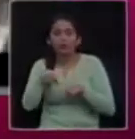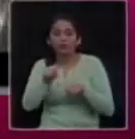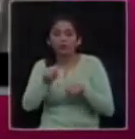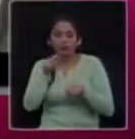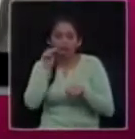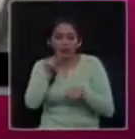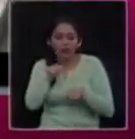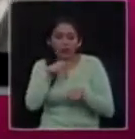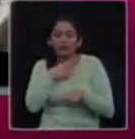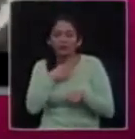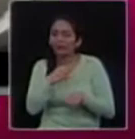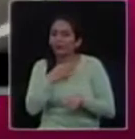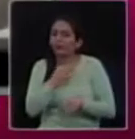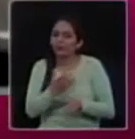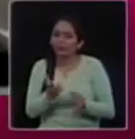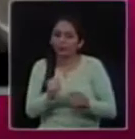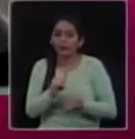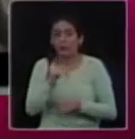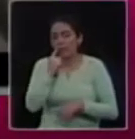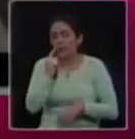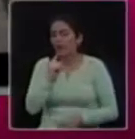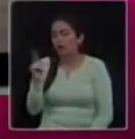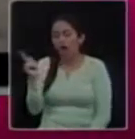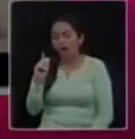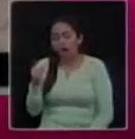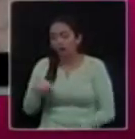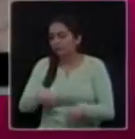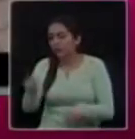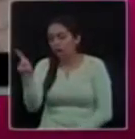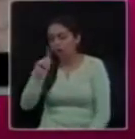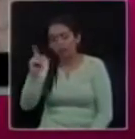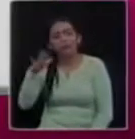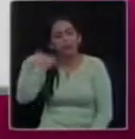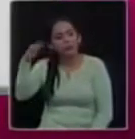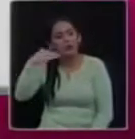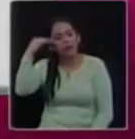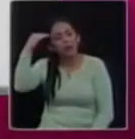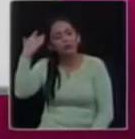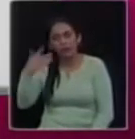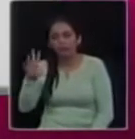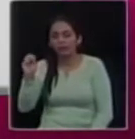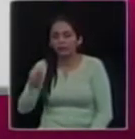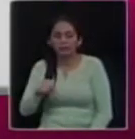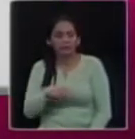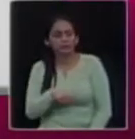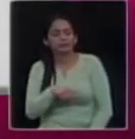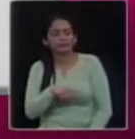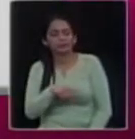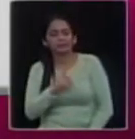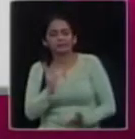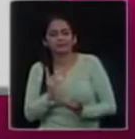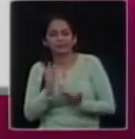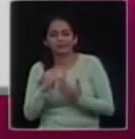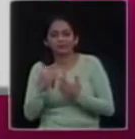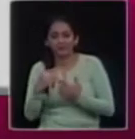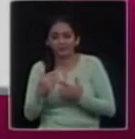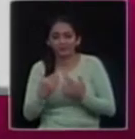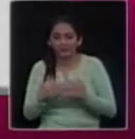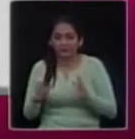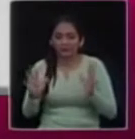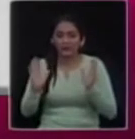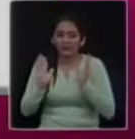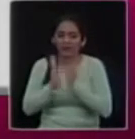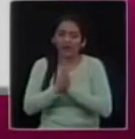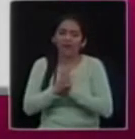todo padre protector me decía no, motos no, después cuando seas grande, pero... Ya cuando tuve mi familia, mis hijos, ya había cumplido con la